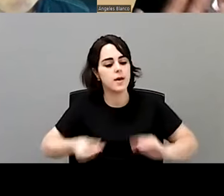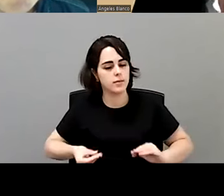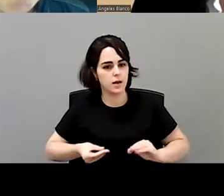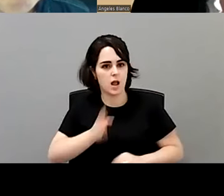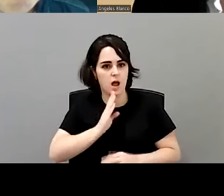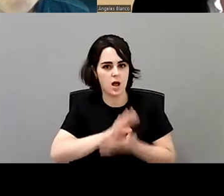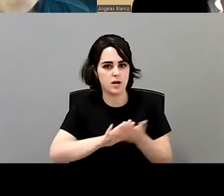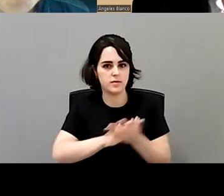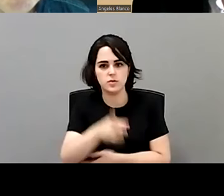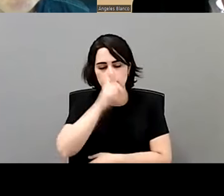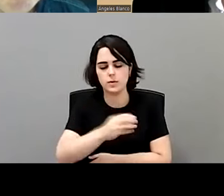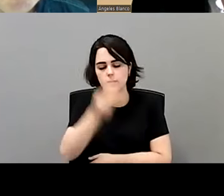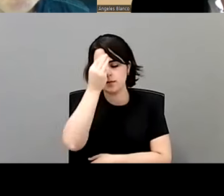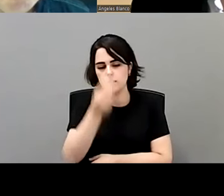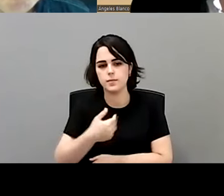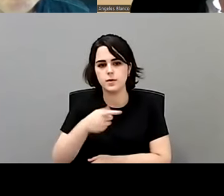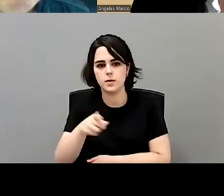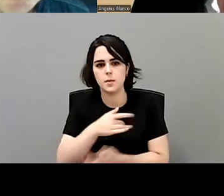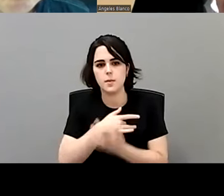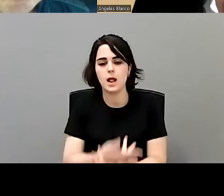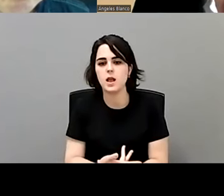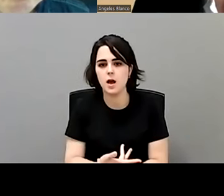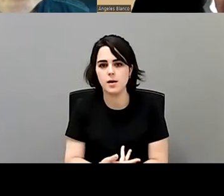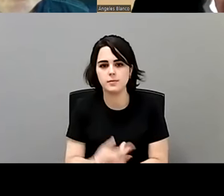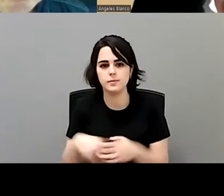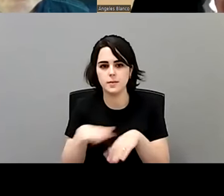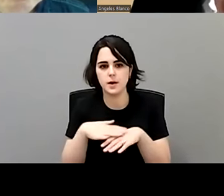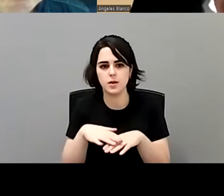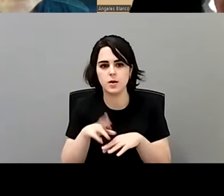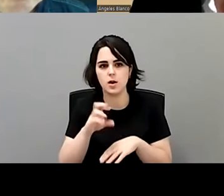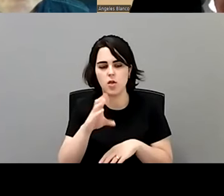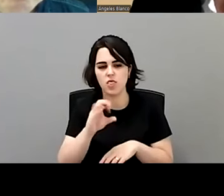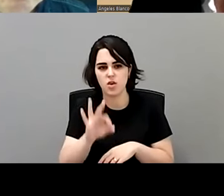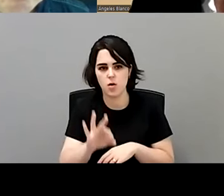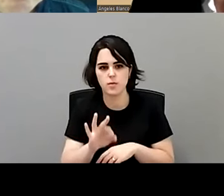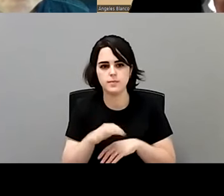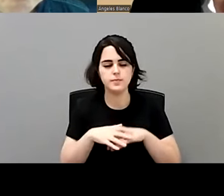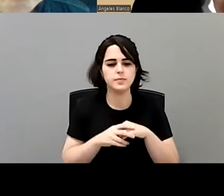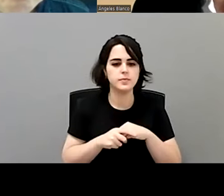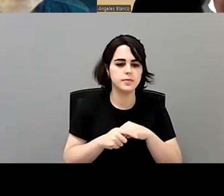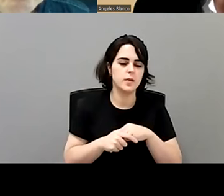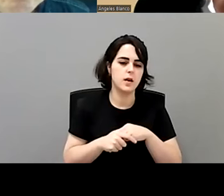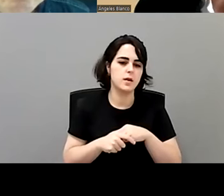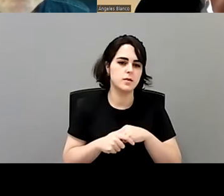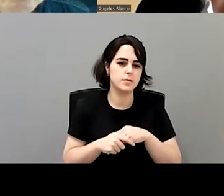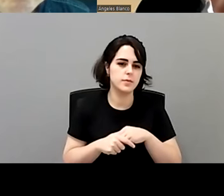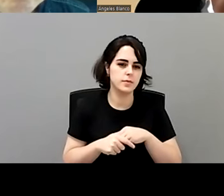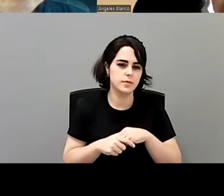A mí se me venía a la cabeza esto. María, tú... Ah, vale, perdona, Rocío. Es que yo ahí te voy a hacer